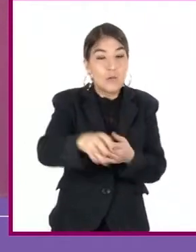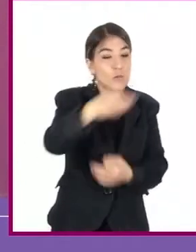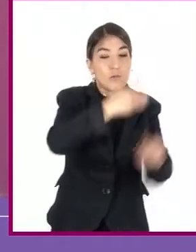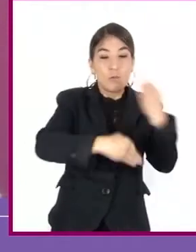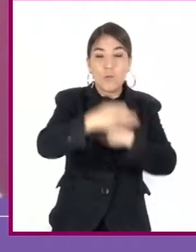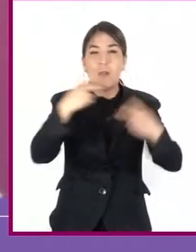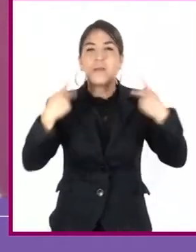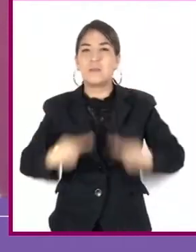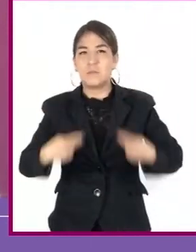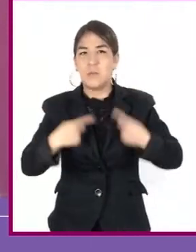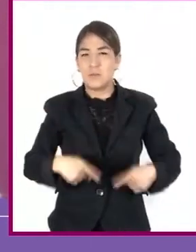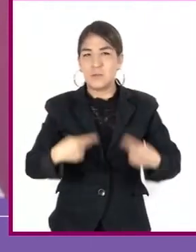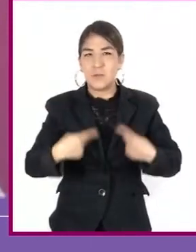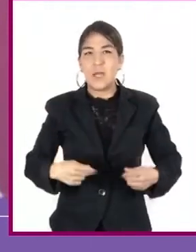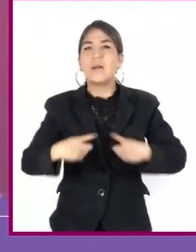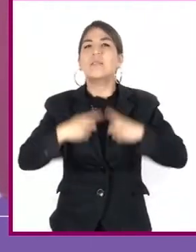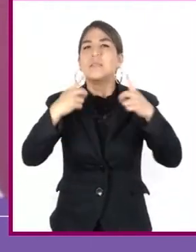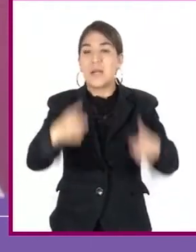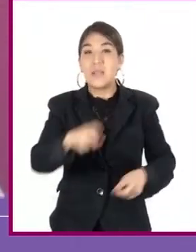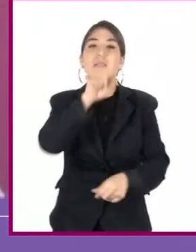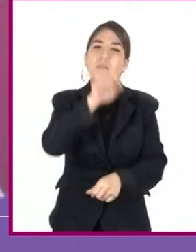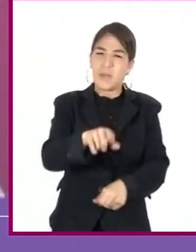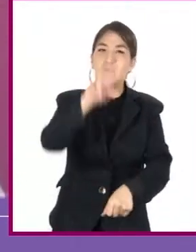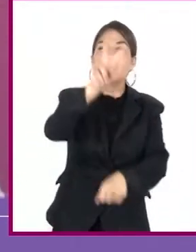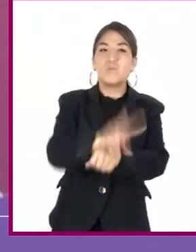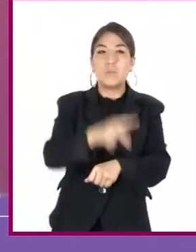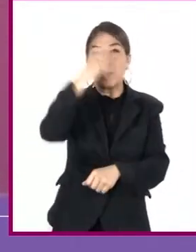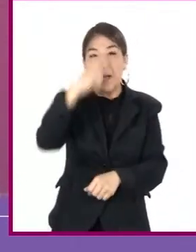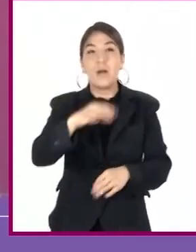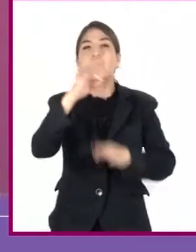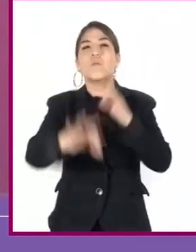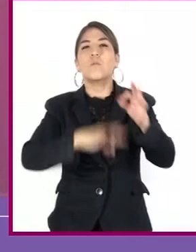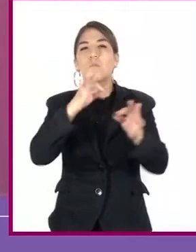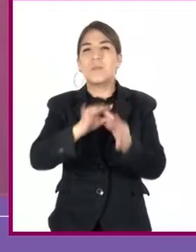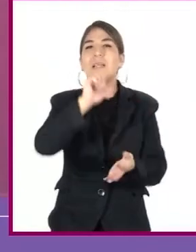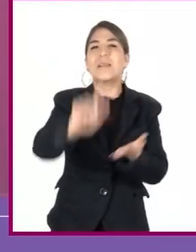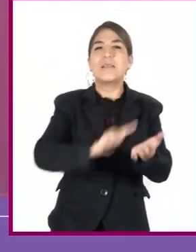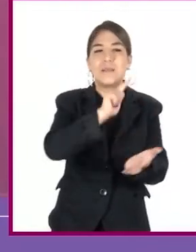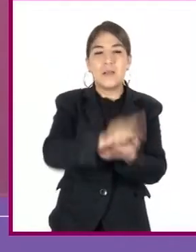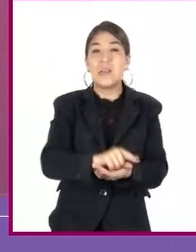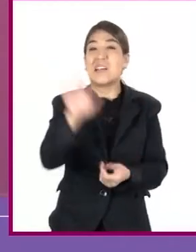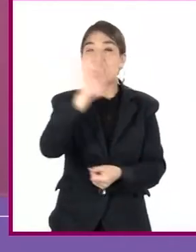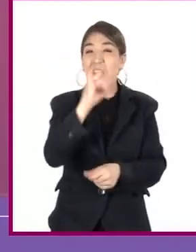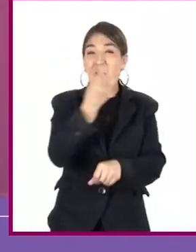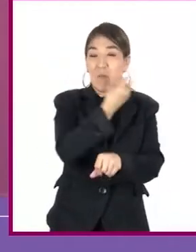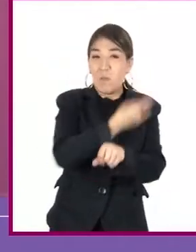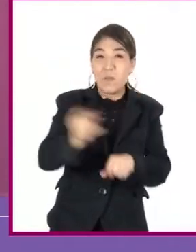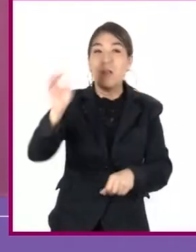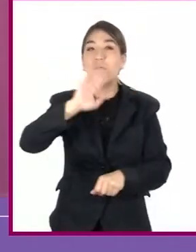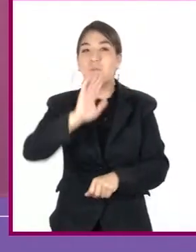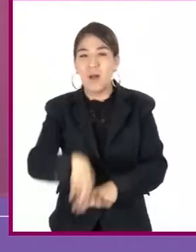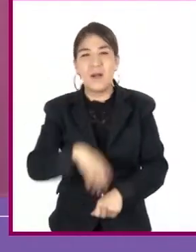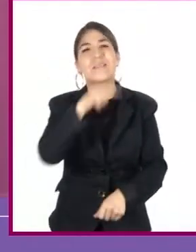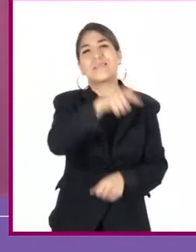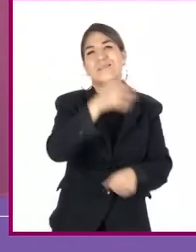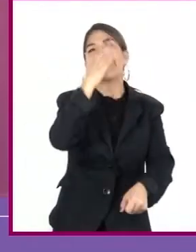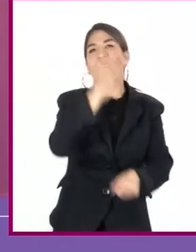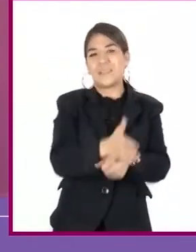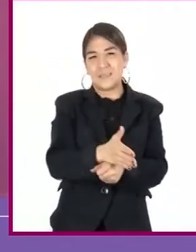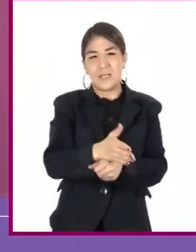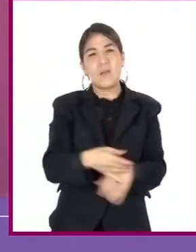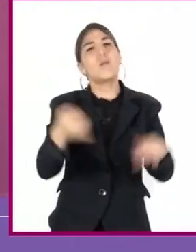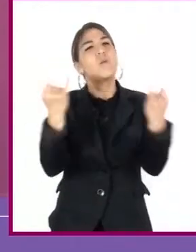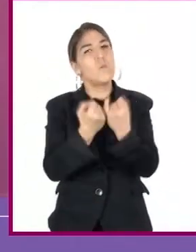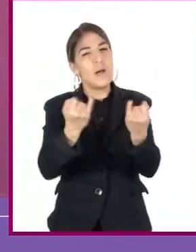todos. Al mismo tiempo, vigila que se cumplan las leyes, de lo contrario, se generan sanciones reguladoras. Pero